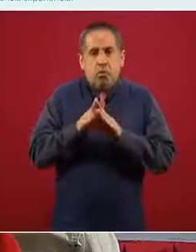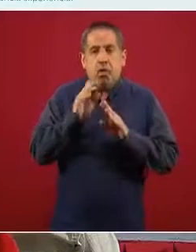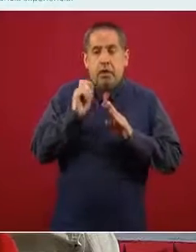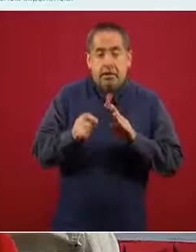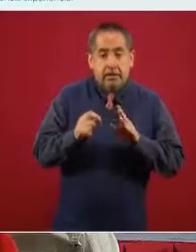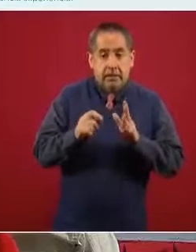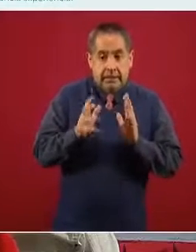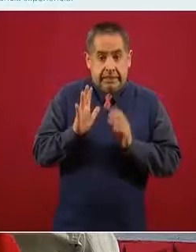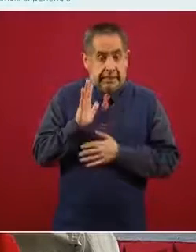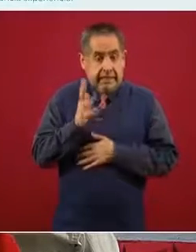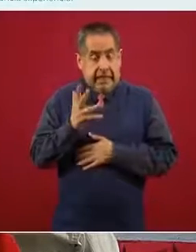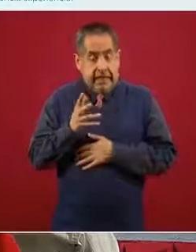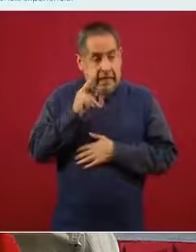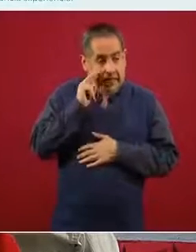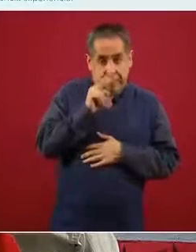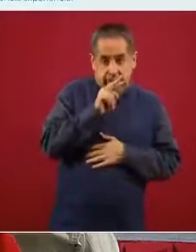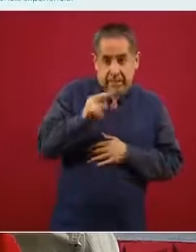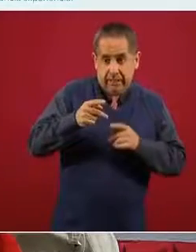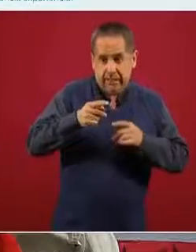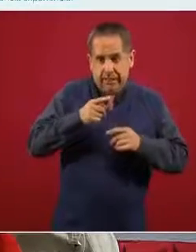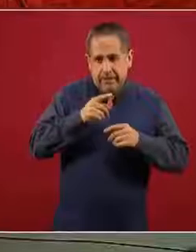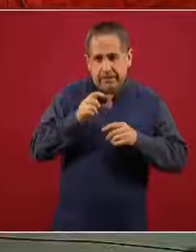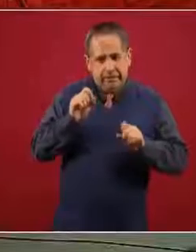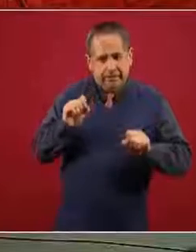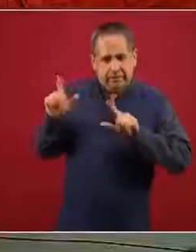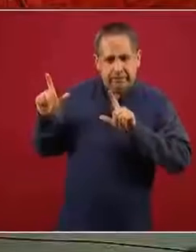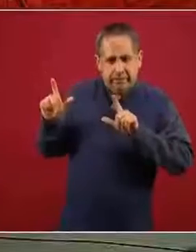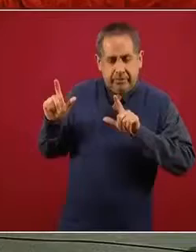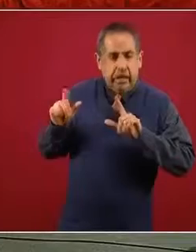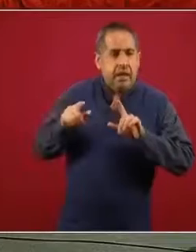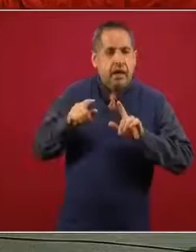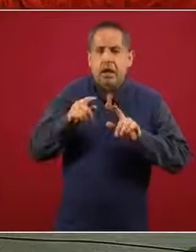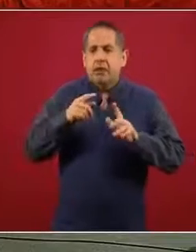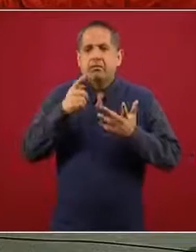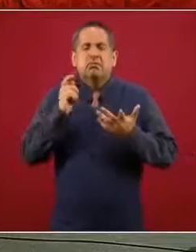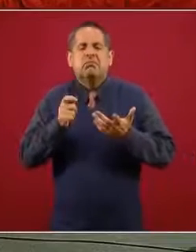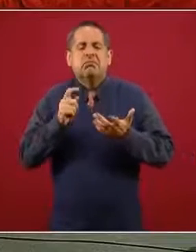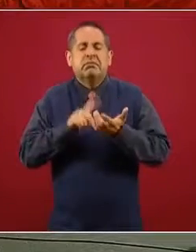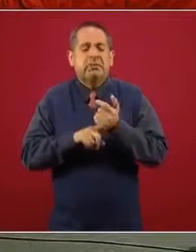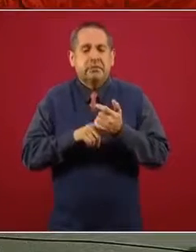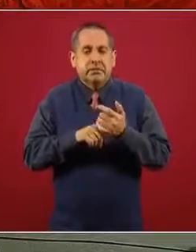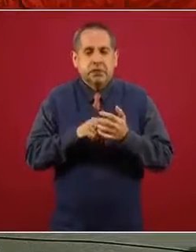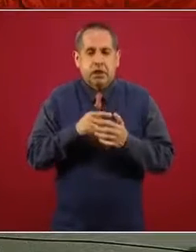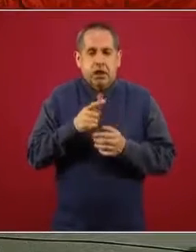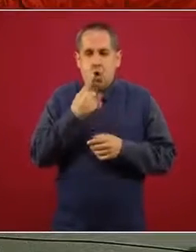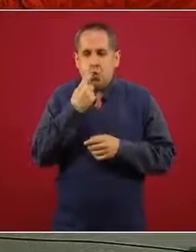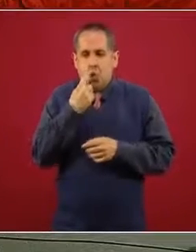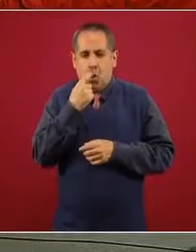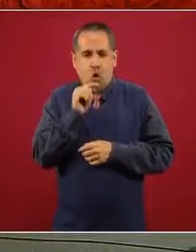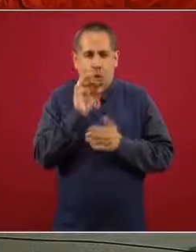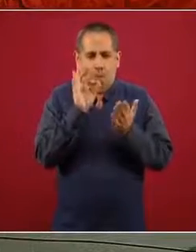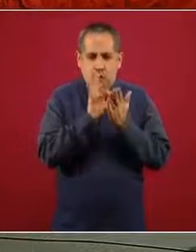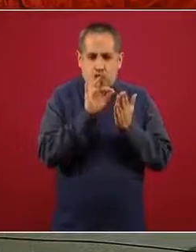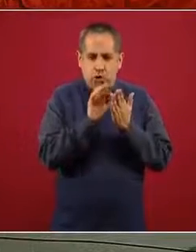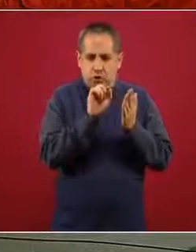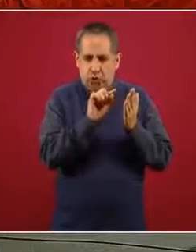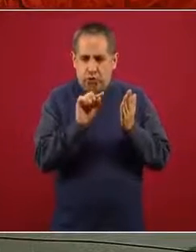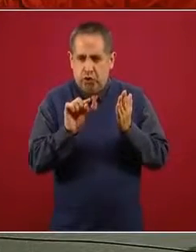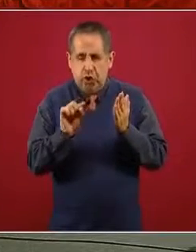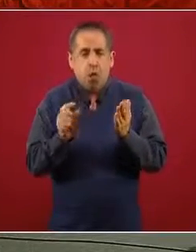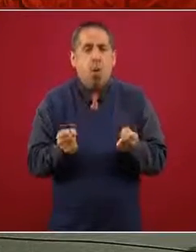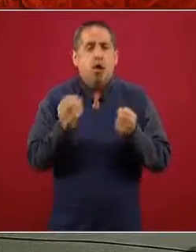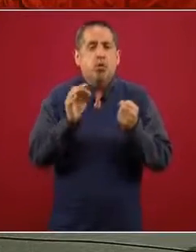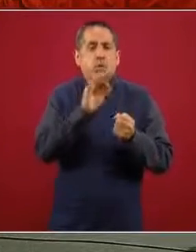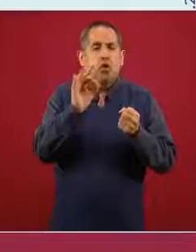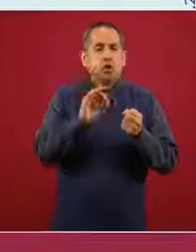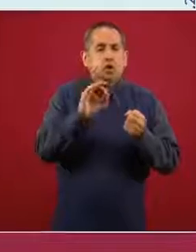que además también ahora está graficada en el fondo, cada uno de los círculos rojos representan el porcentaje